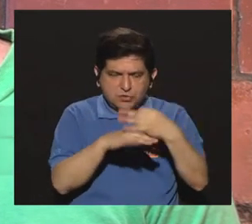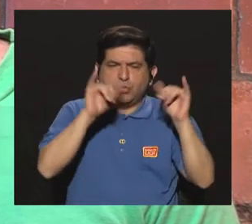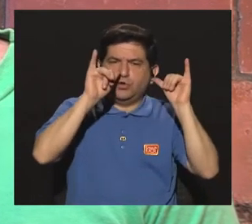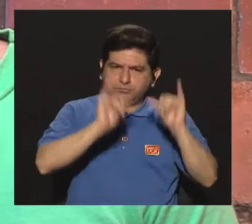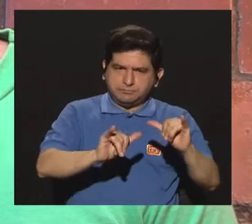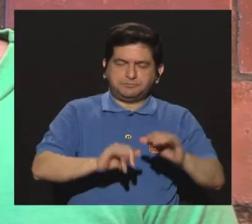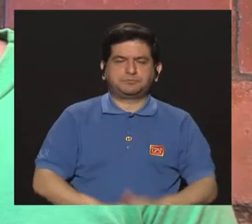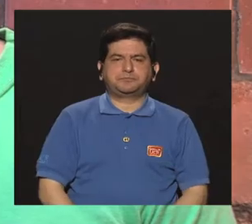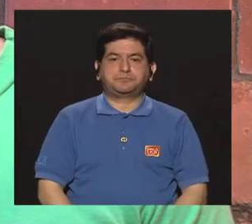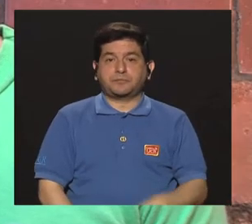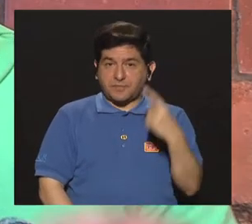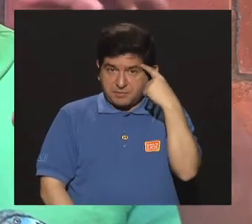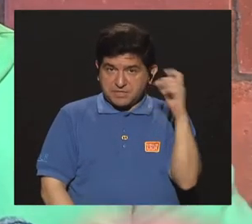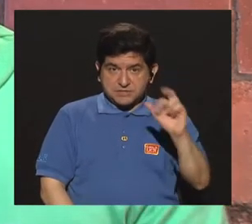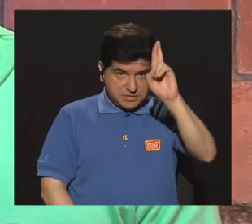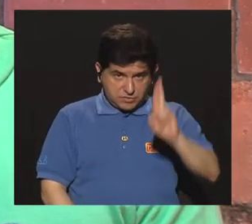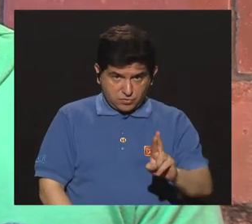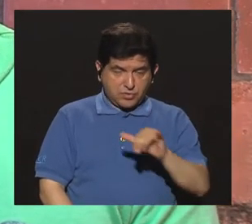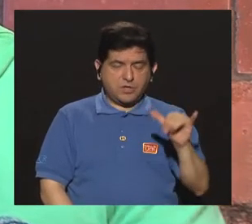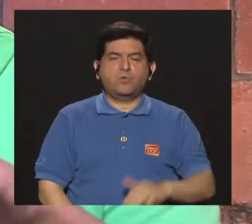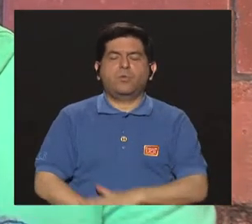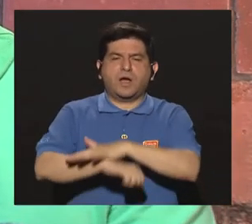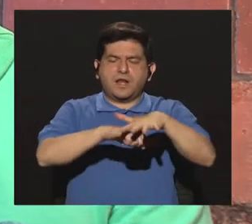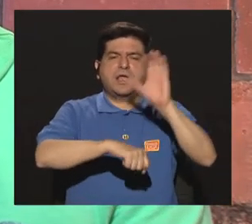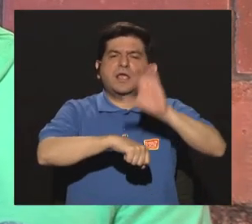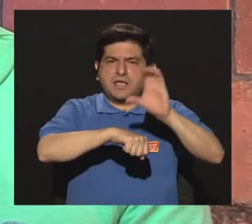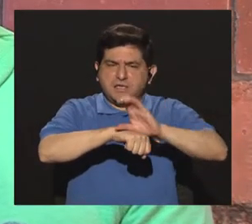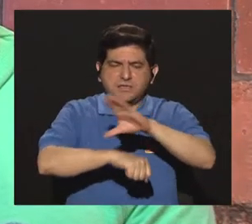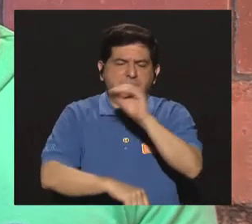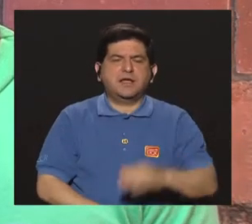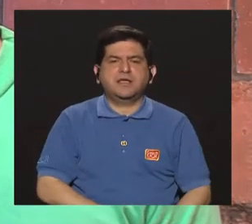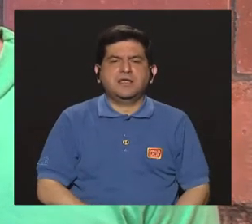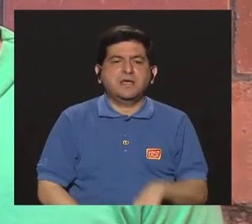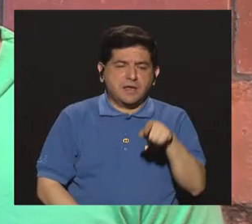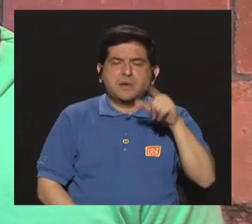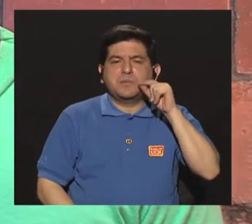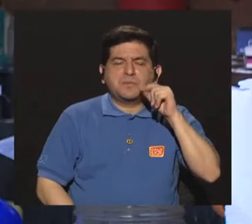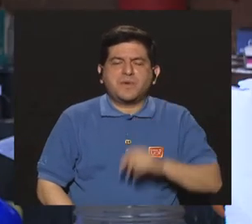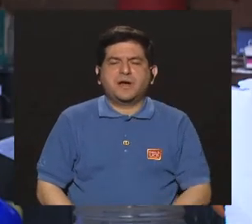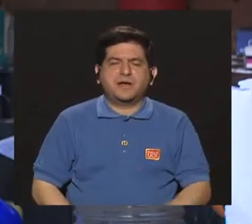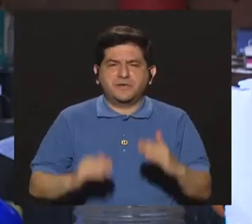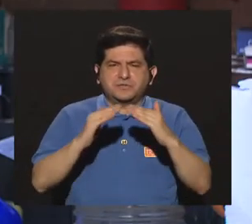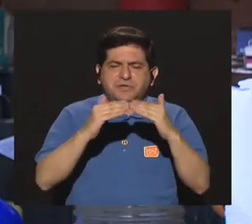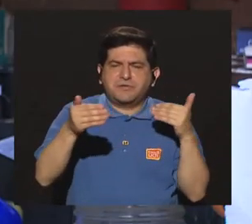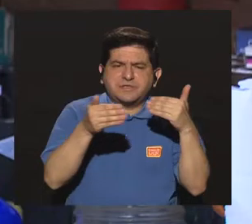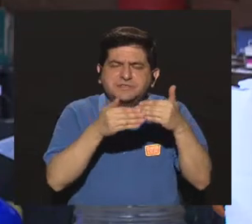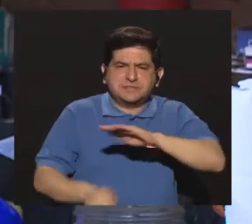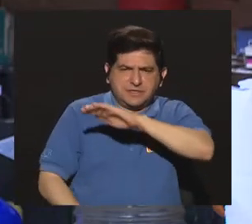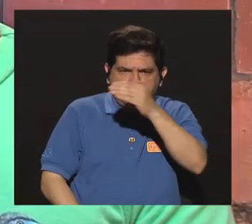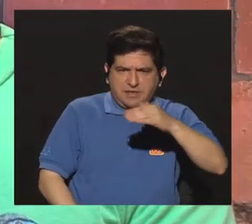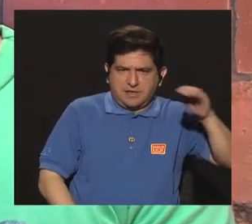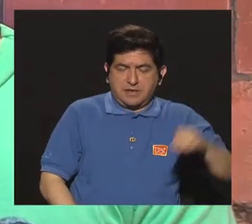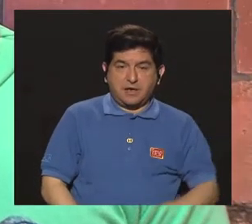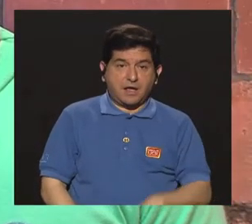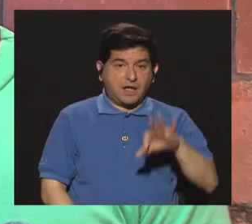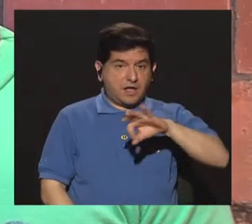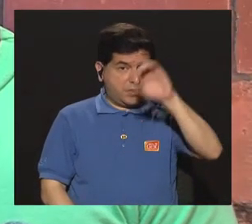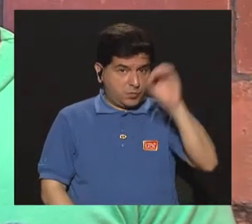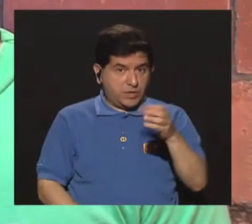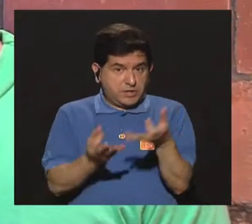todas las especies tanto de costa rica como leyla al coco y especies marinas 90% es un excelente número si